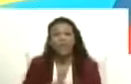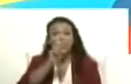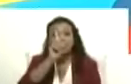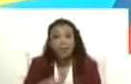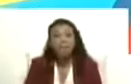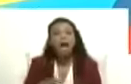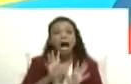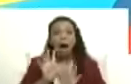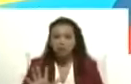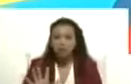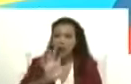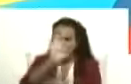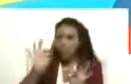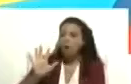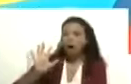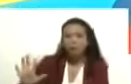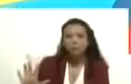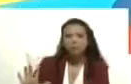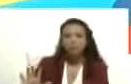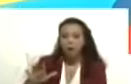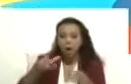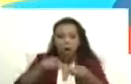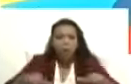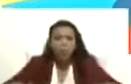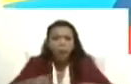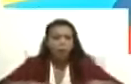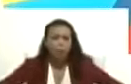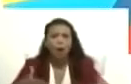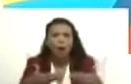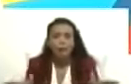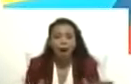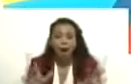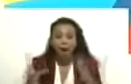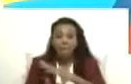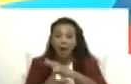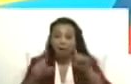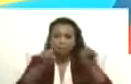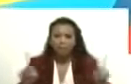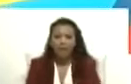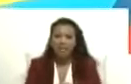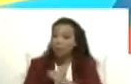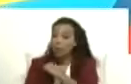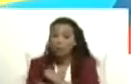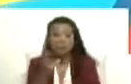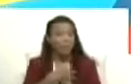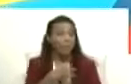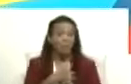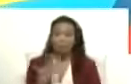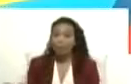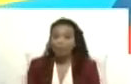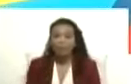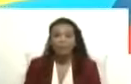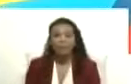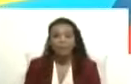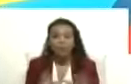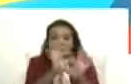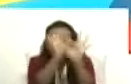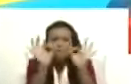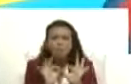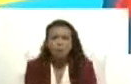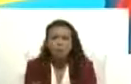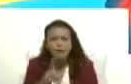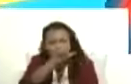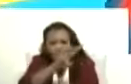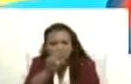hacen las elecciones, con centros de votación, con máquinas que son infalibles, con un esquema donde la